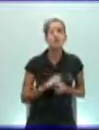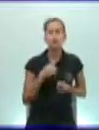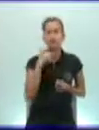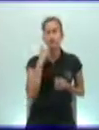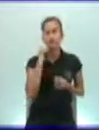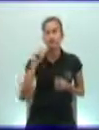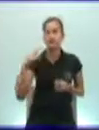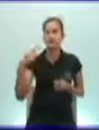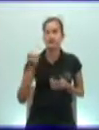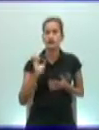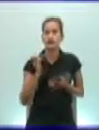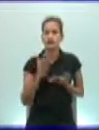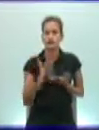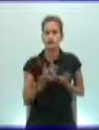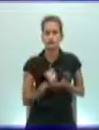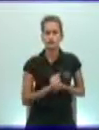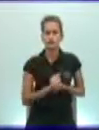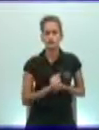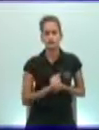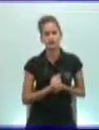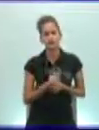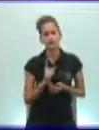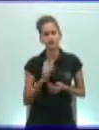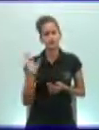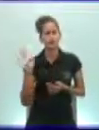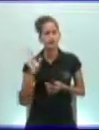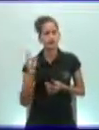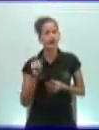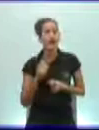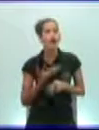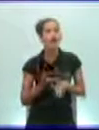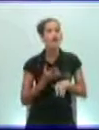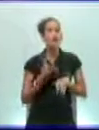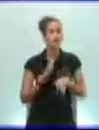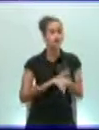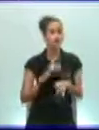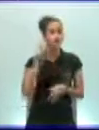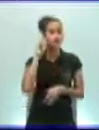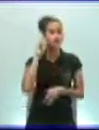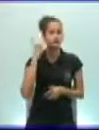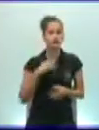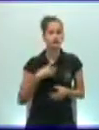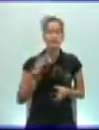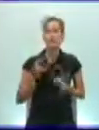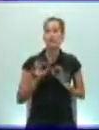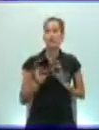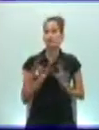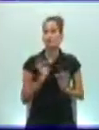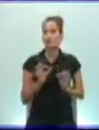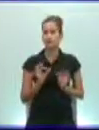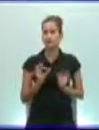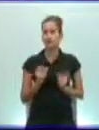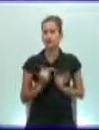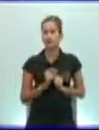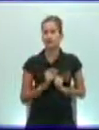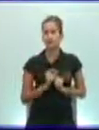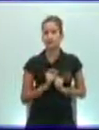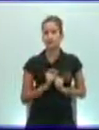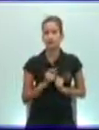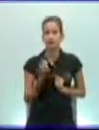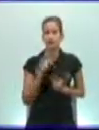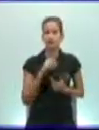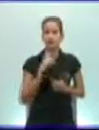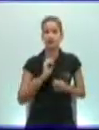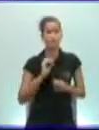próximos encuentros. No nos despedimos sin decirles, recordarles que tenemos que cuidarnos, que no podemos darle al contagio con